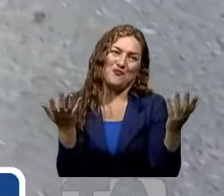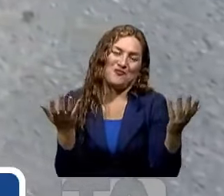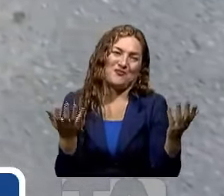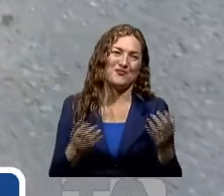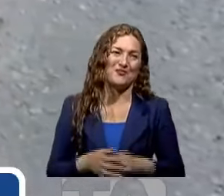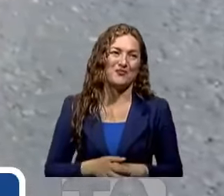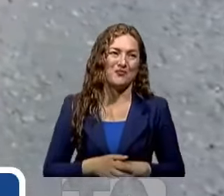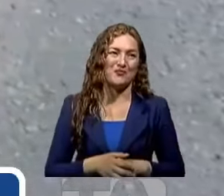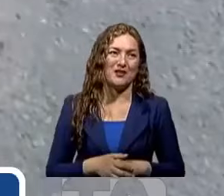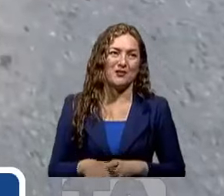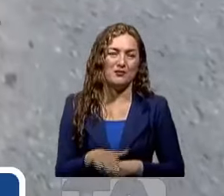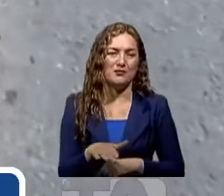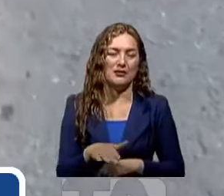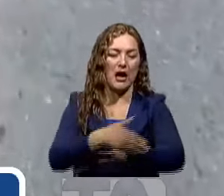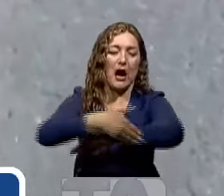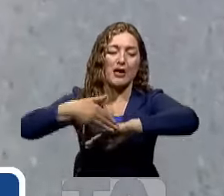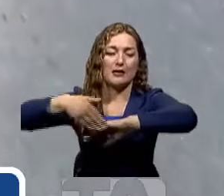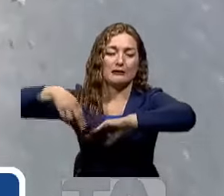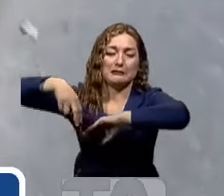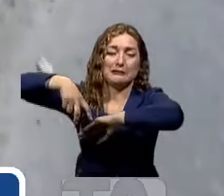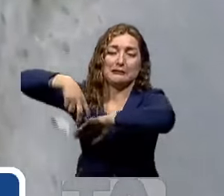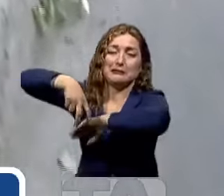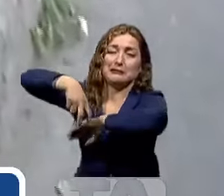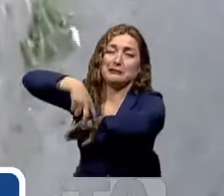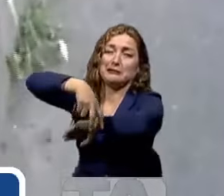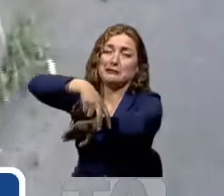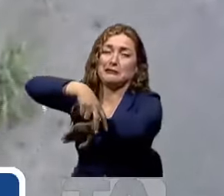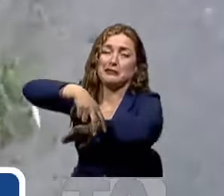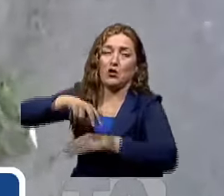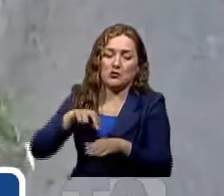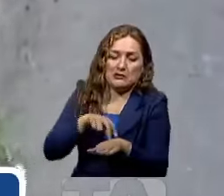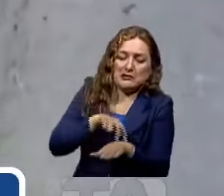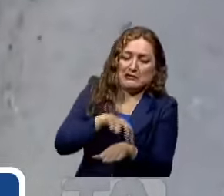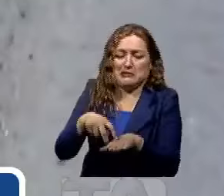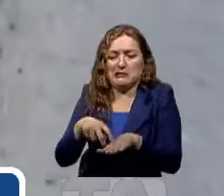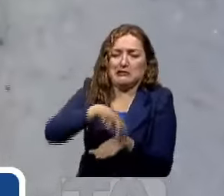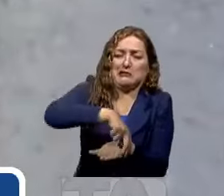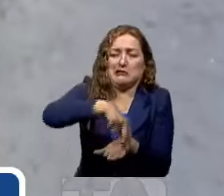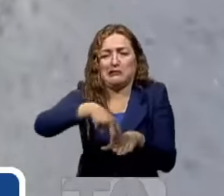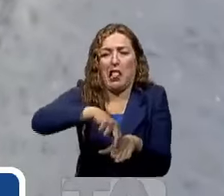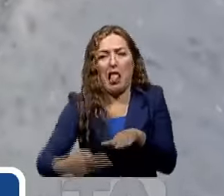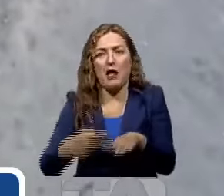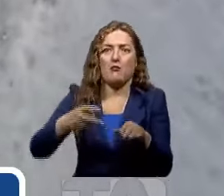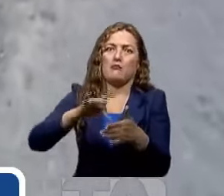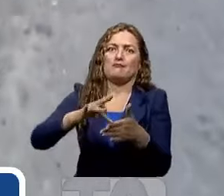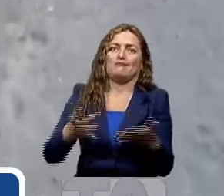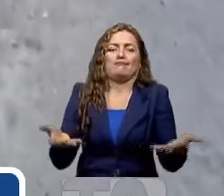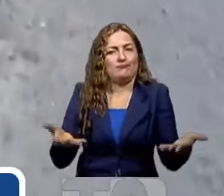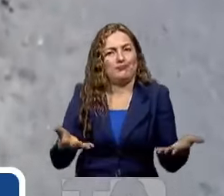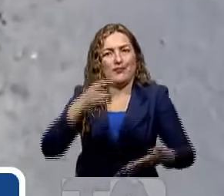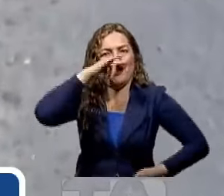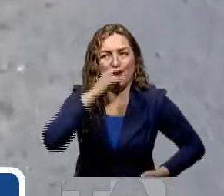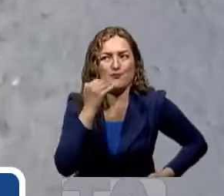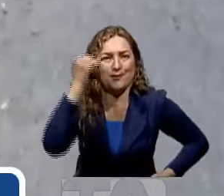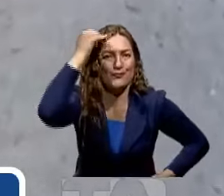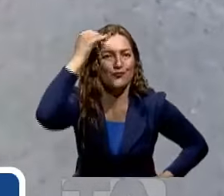mojado, toca andar por el filo de la calle o haciendo equilibrio con el riesgo de caerse. Aquí hay niños, hay personas adultas, todos los